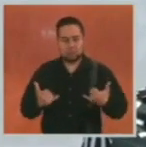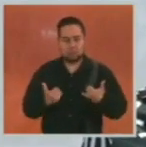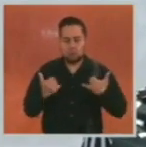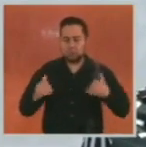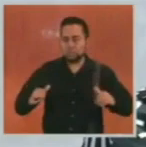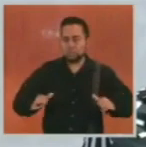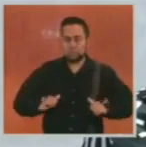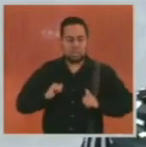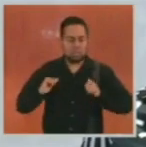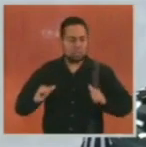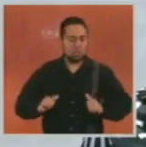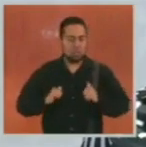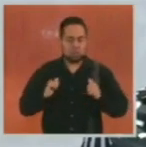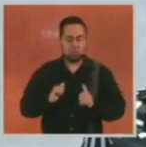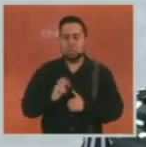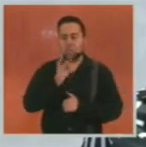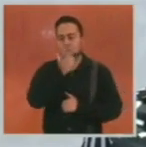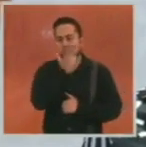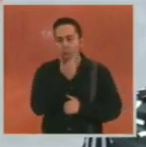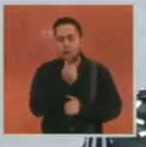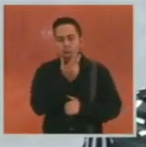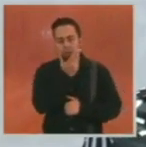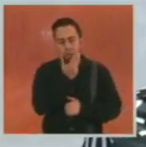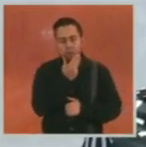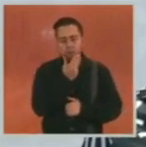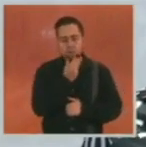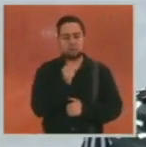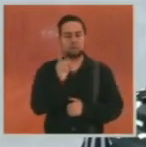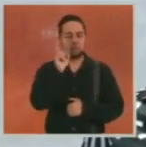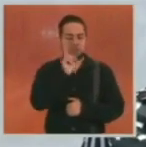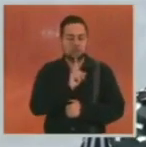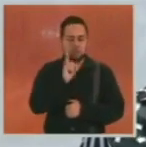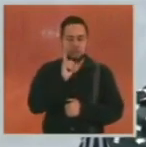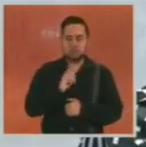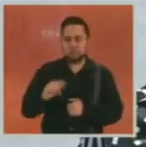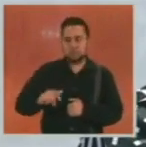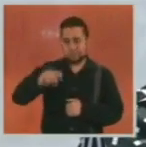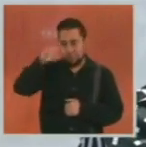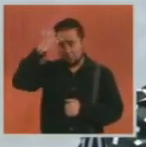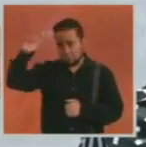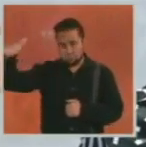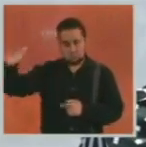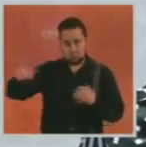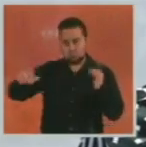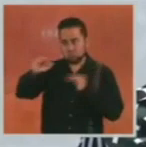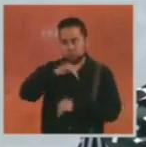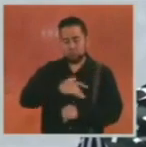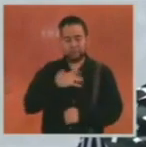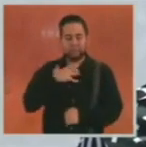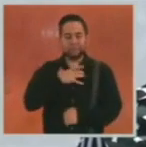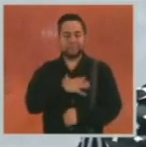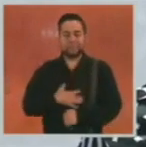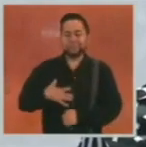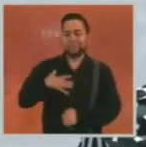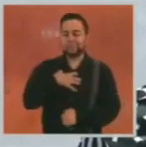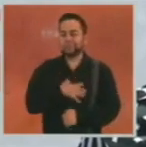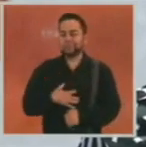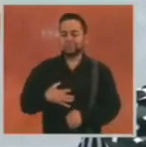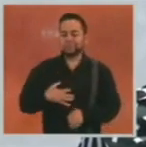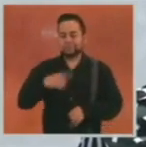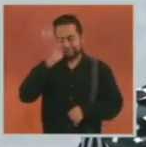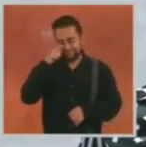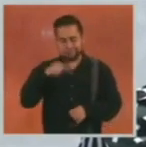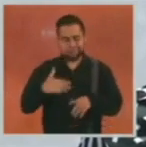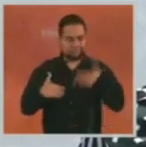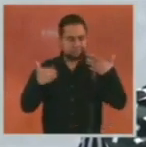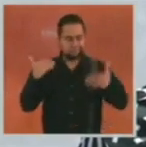adolescentes hombres mujeres adultos todos nos sentimos muy contentos de